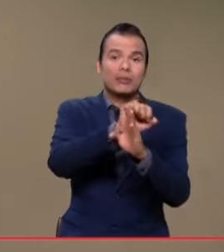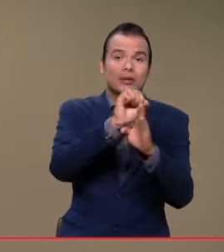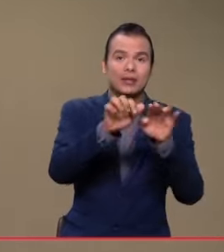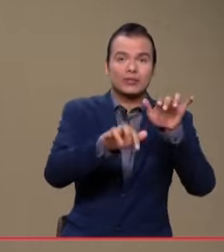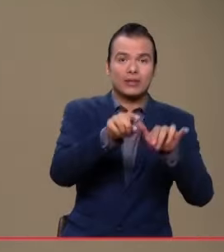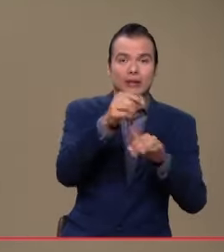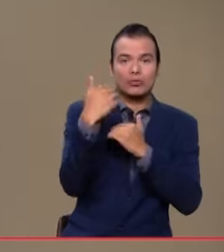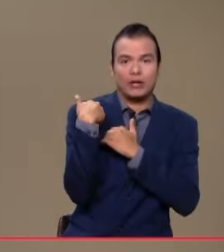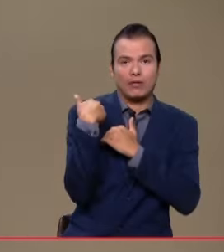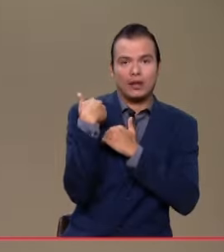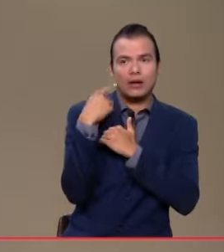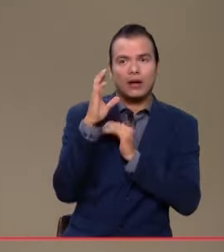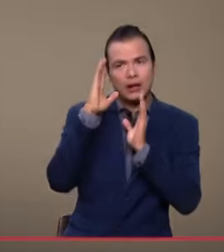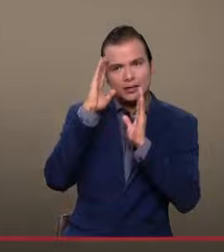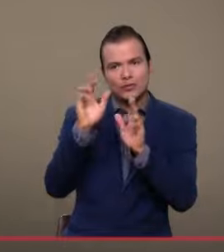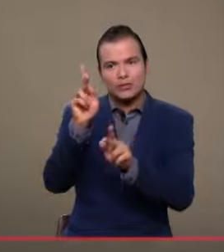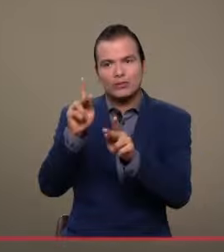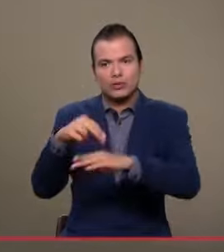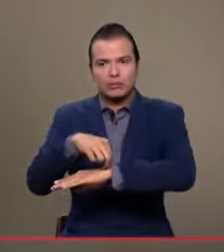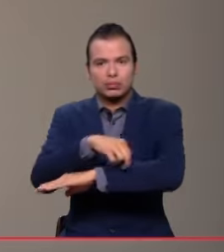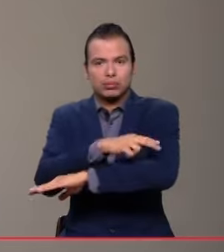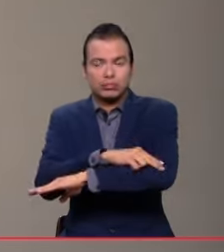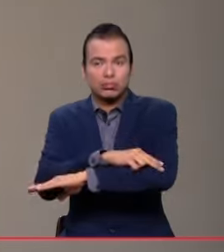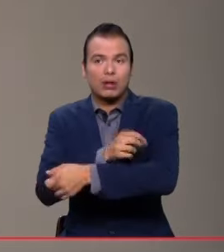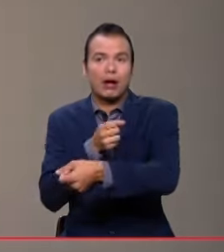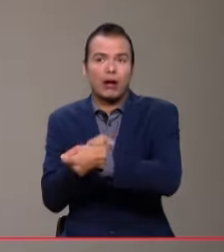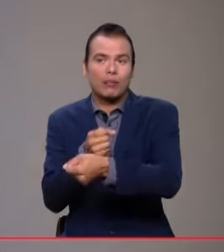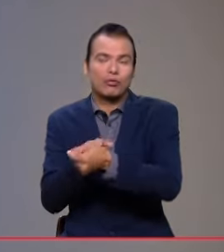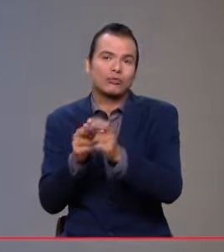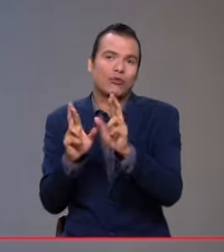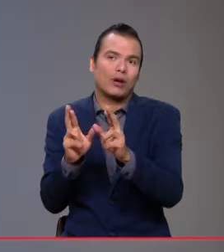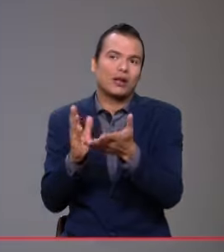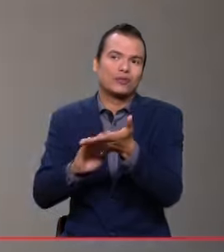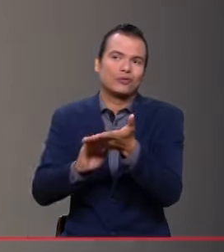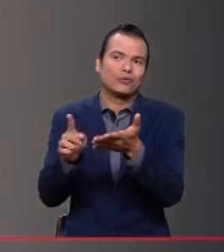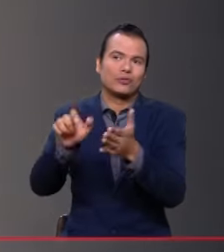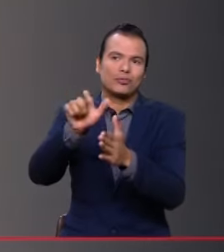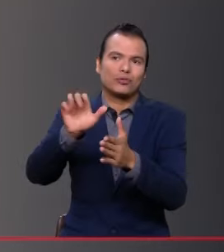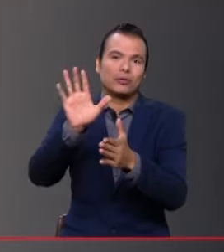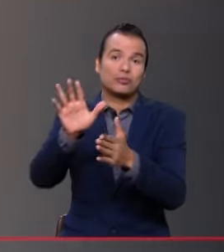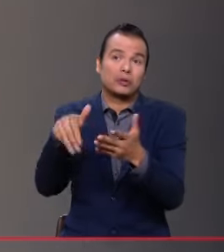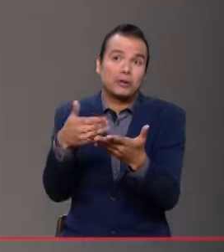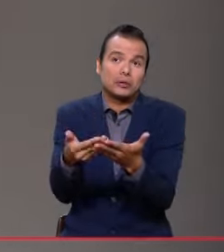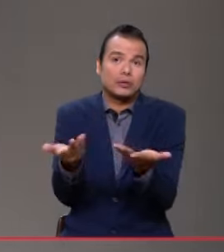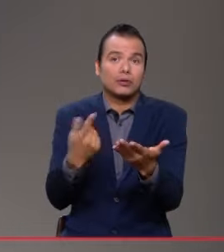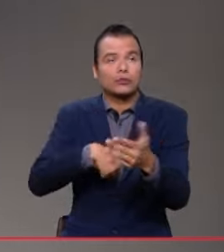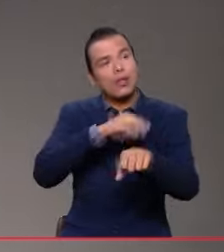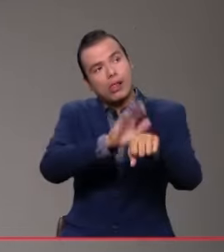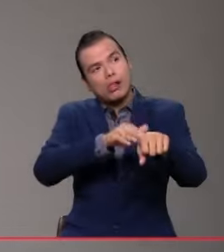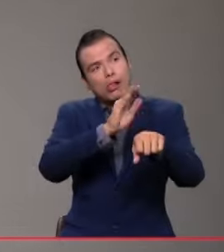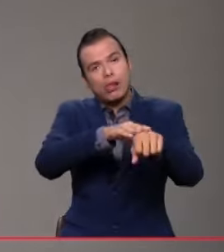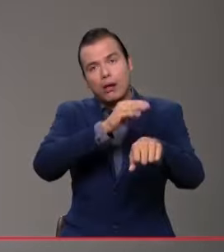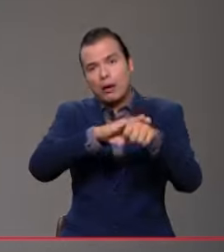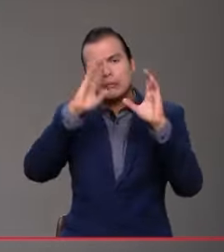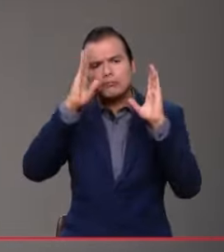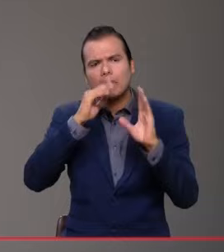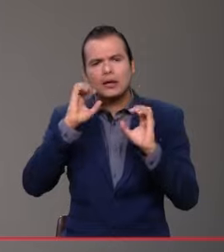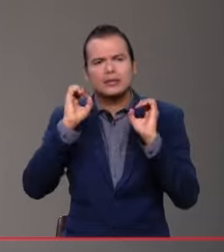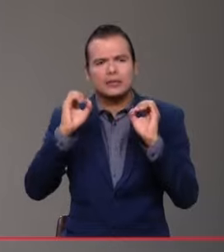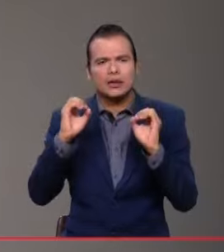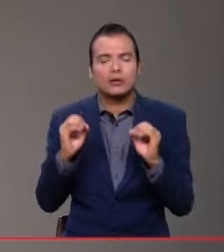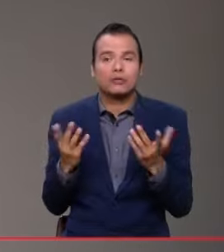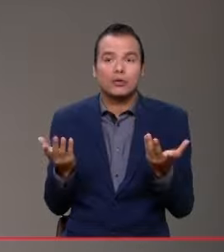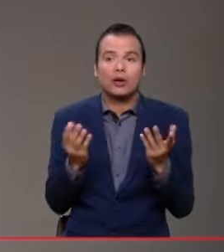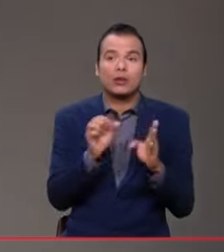la competencia legal para tener esta población, pues haga intervenciones efectivas sobre ellos. Sin embargo, no ha sido efectivo. A la fecha de hoy no sabemos qué ha pasado